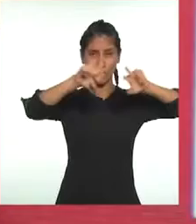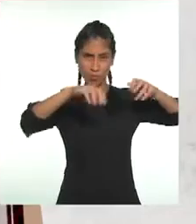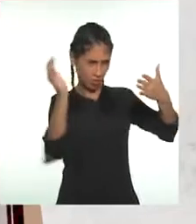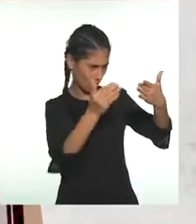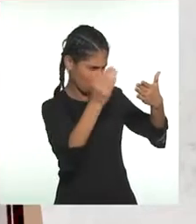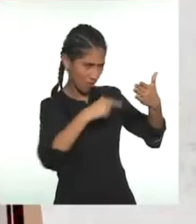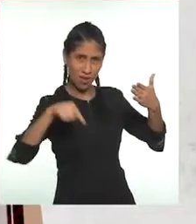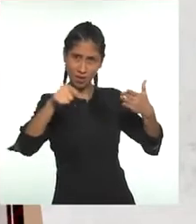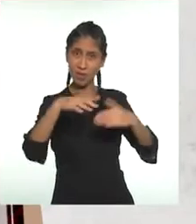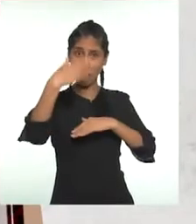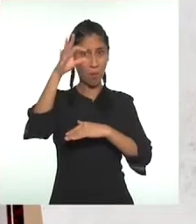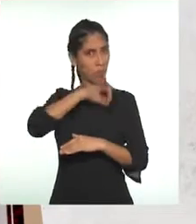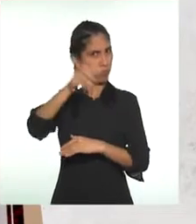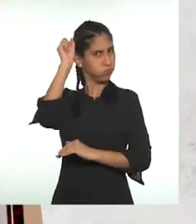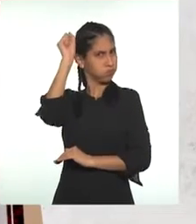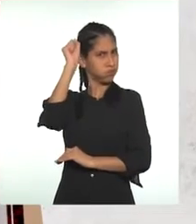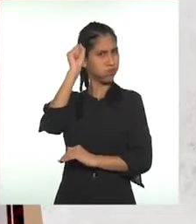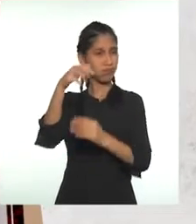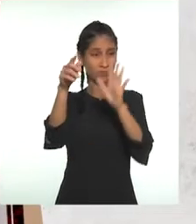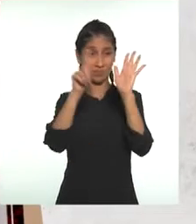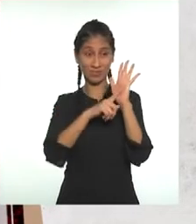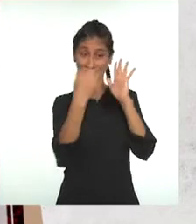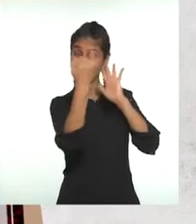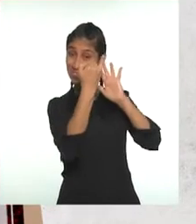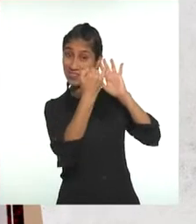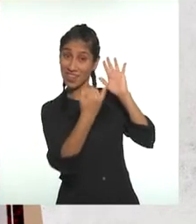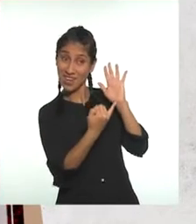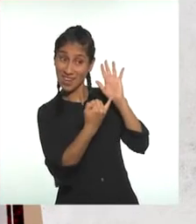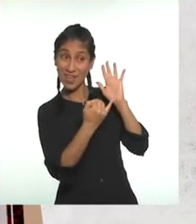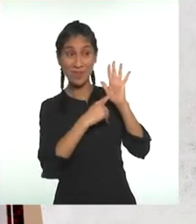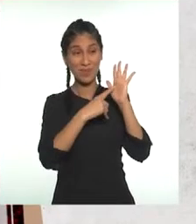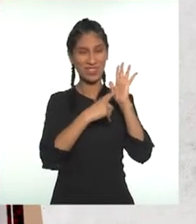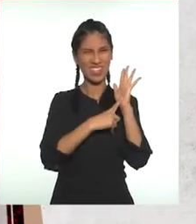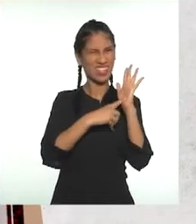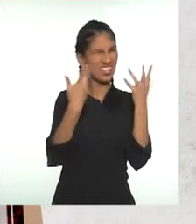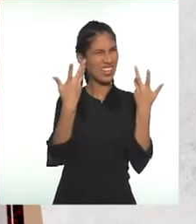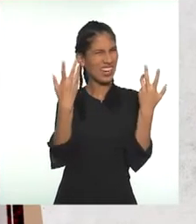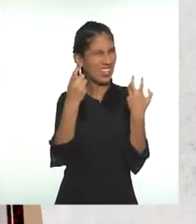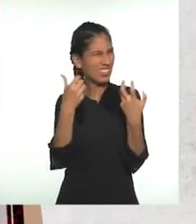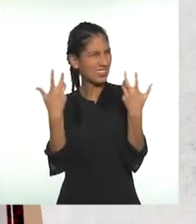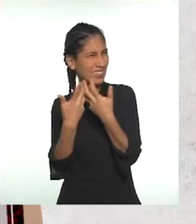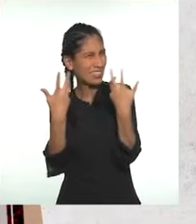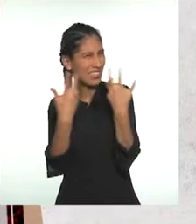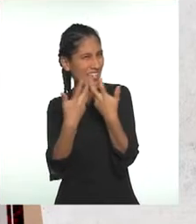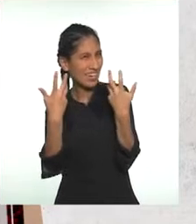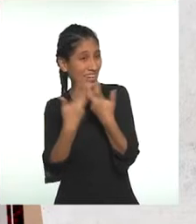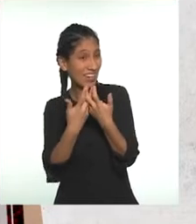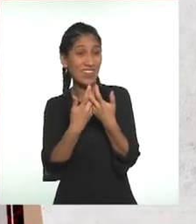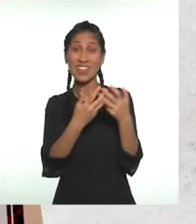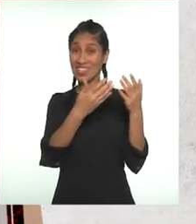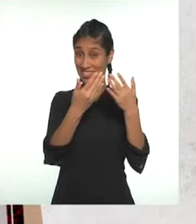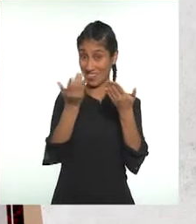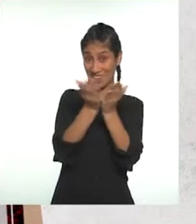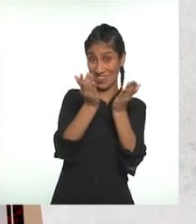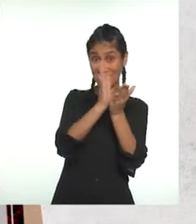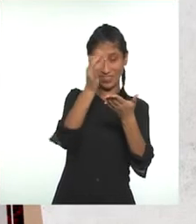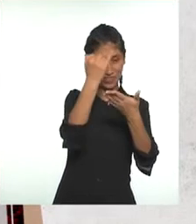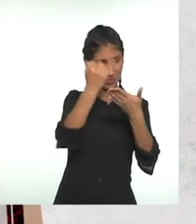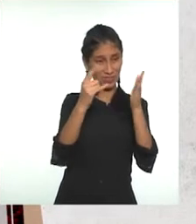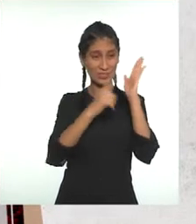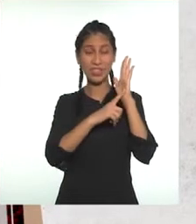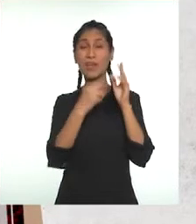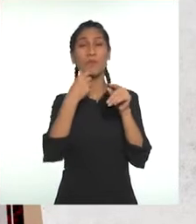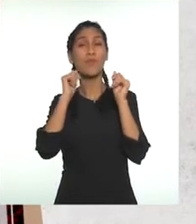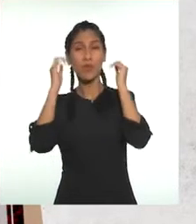investigación. Esta es una lámina elaborada por Karen al estilo de las láminas escolares, donde reunió las imágenes de Manuela Sáenz, Ana